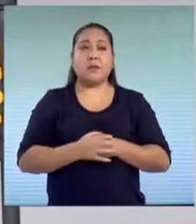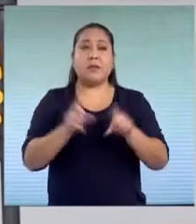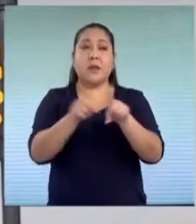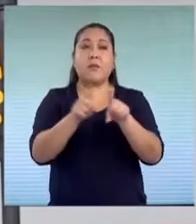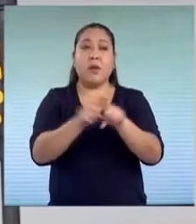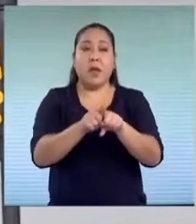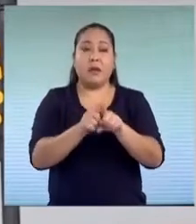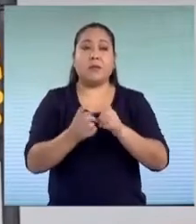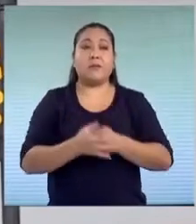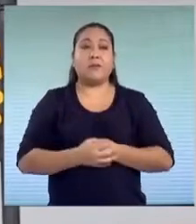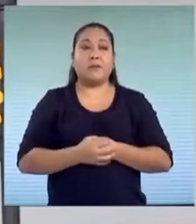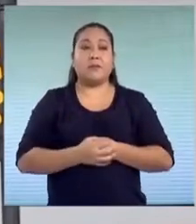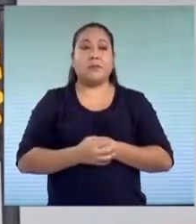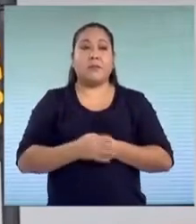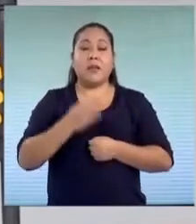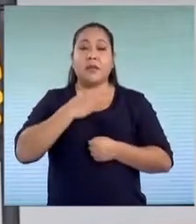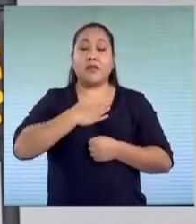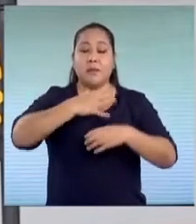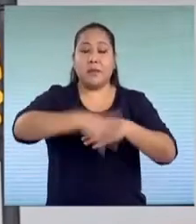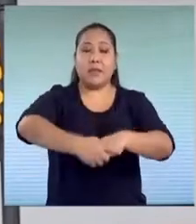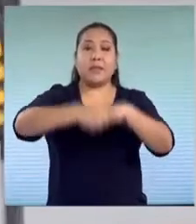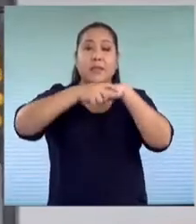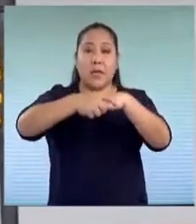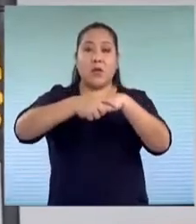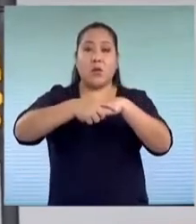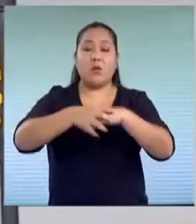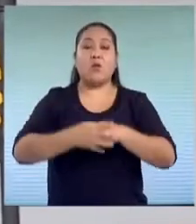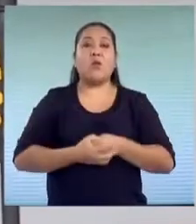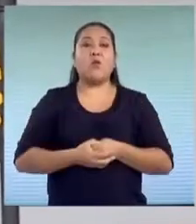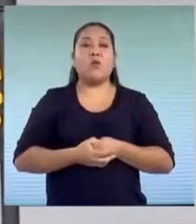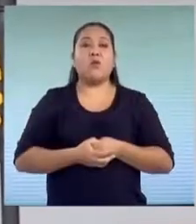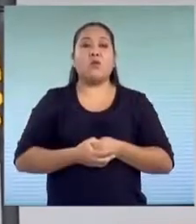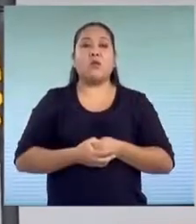además, es de mi saludo